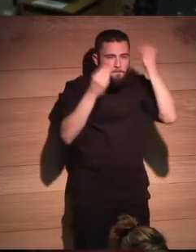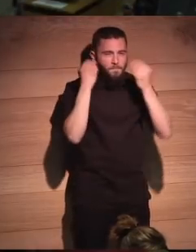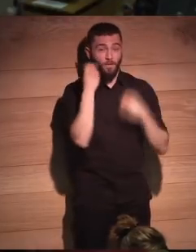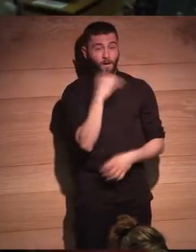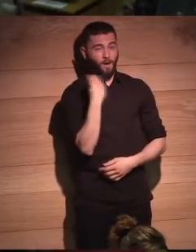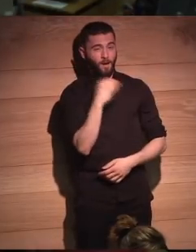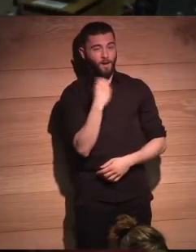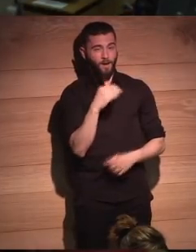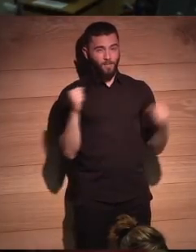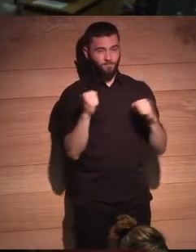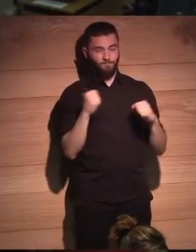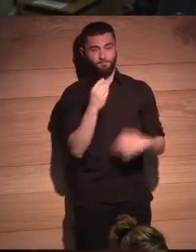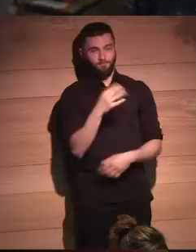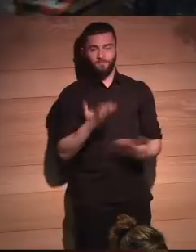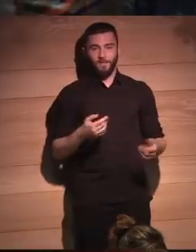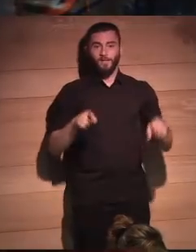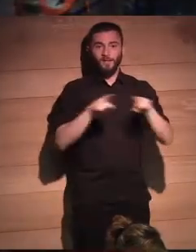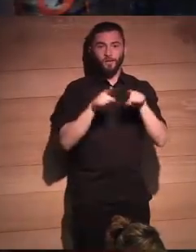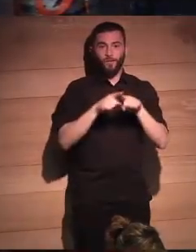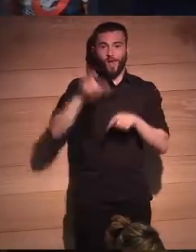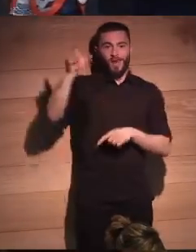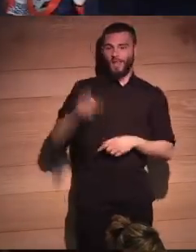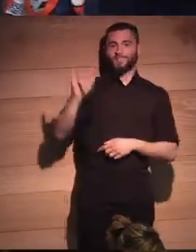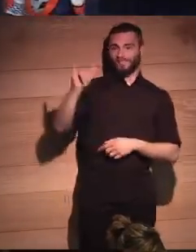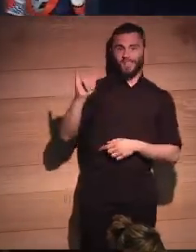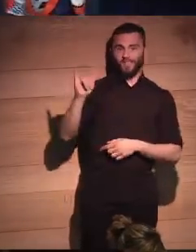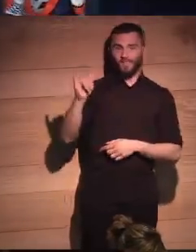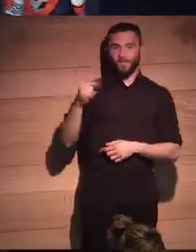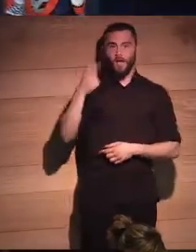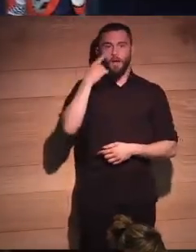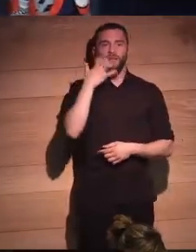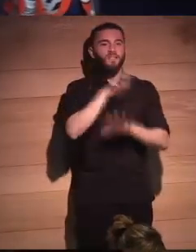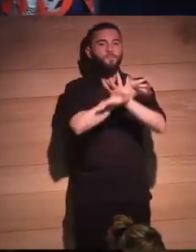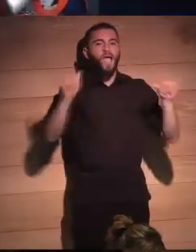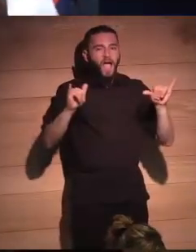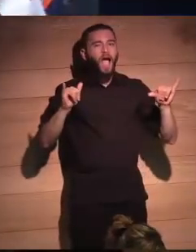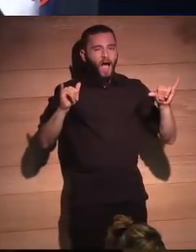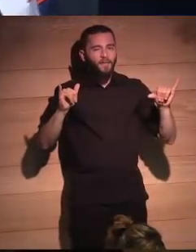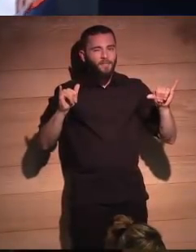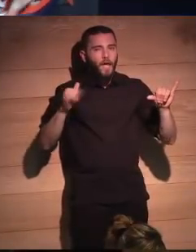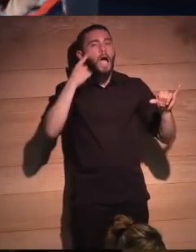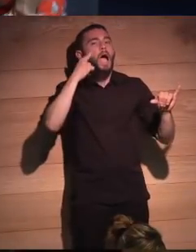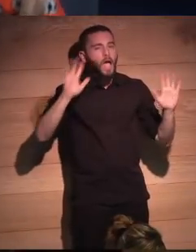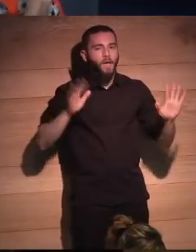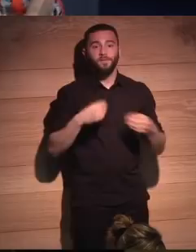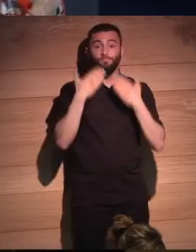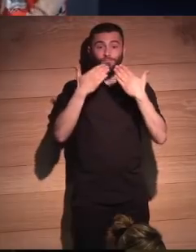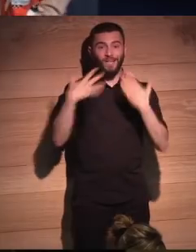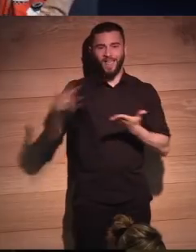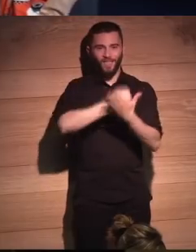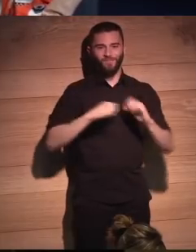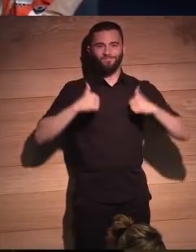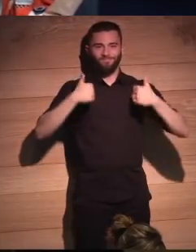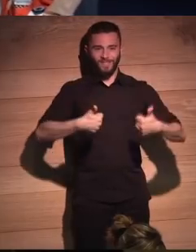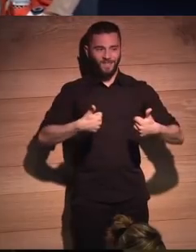la causa y efecto de su existencia, que vamos a ver si efectivamente fue la venganza. Muchísimas gracias a todos y